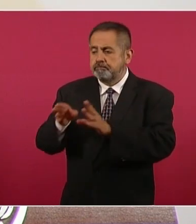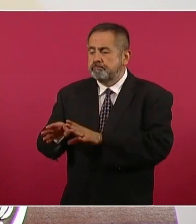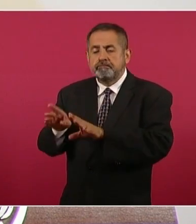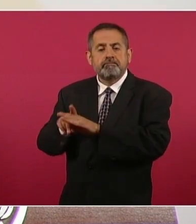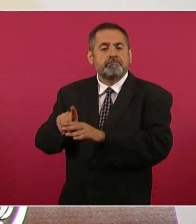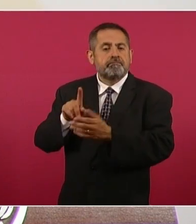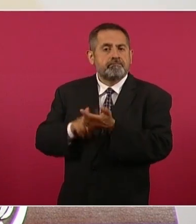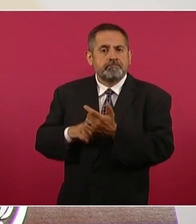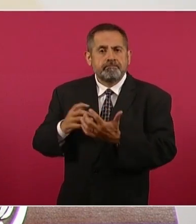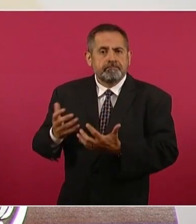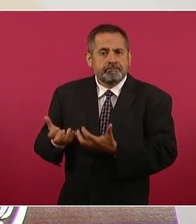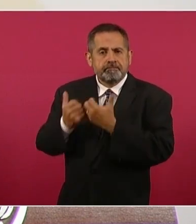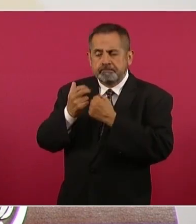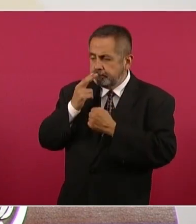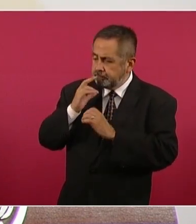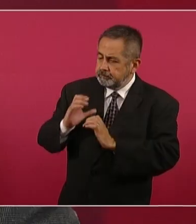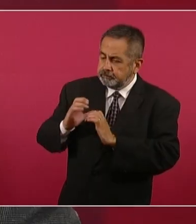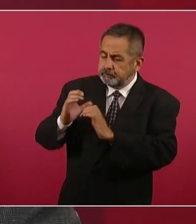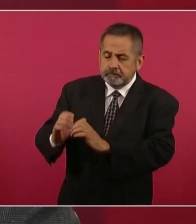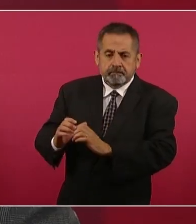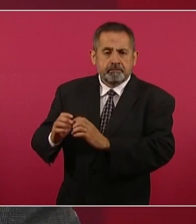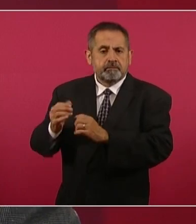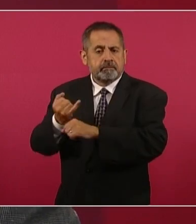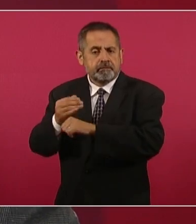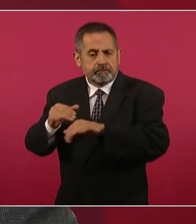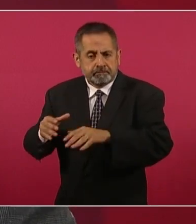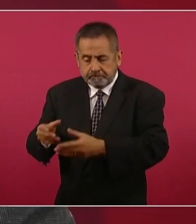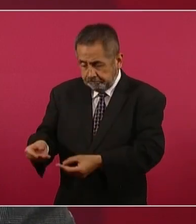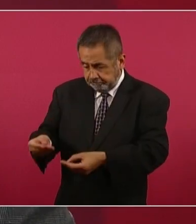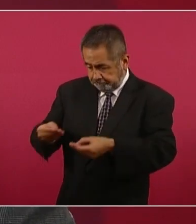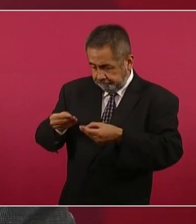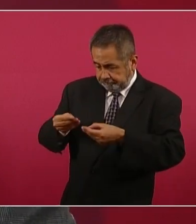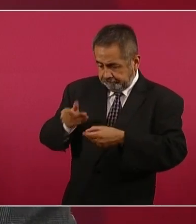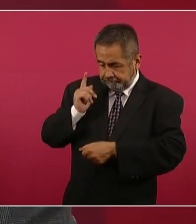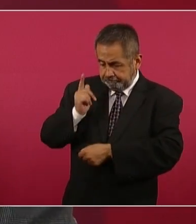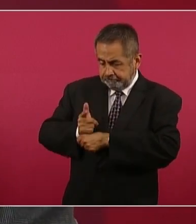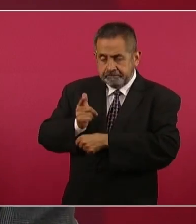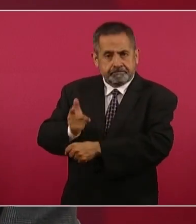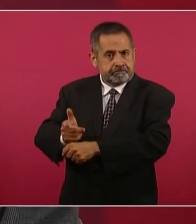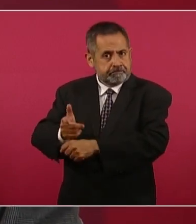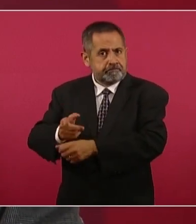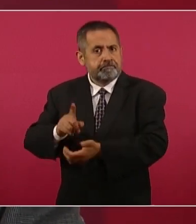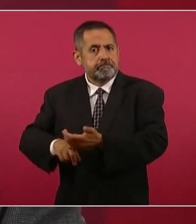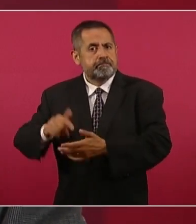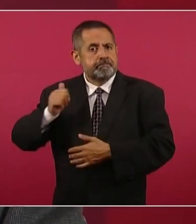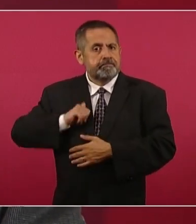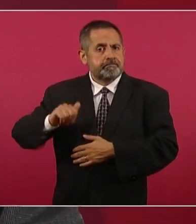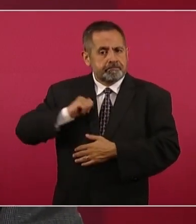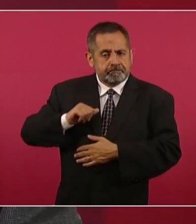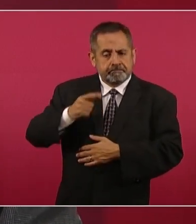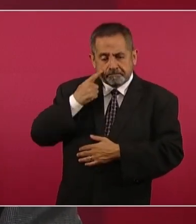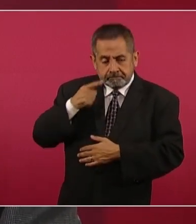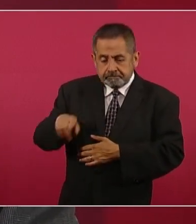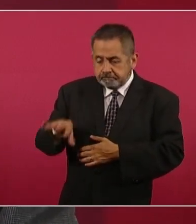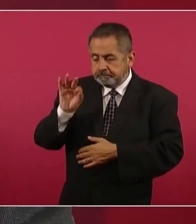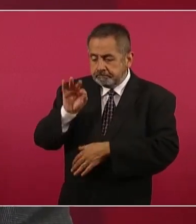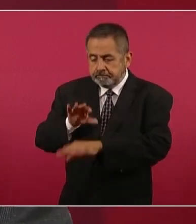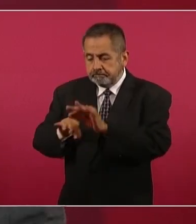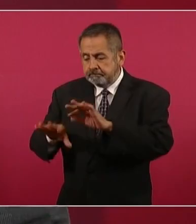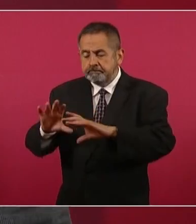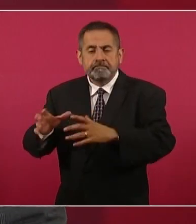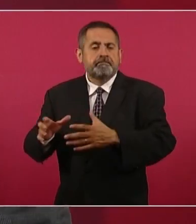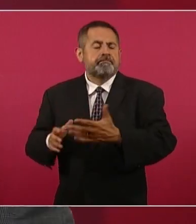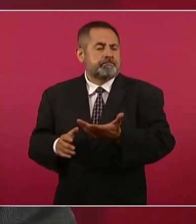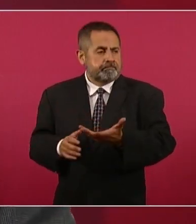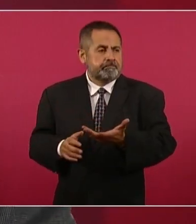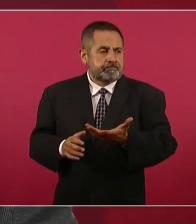el salvamento de la información y los vestigios arqueológicos que se van encontrando. Por supuesto